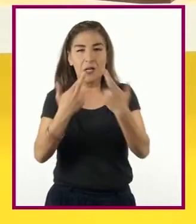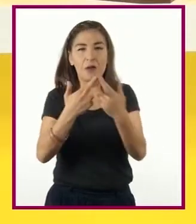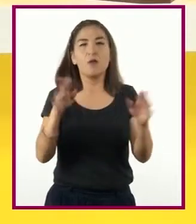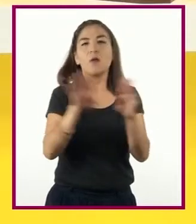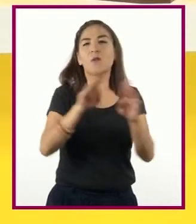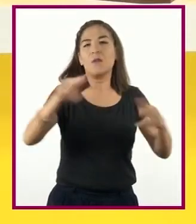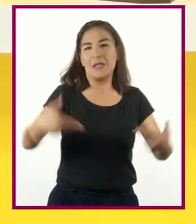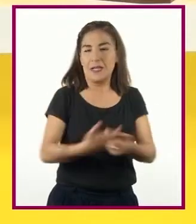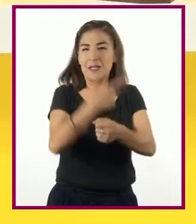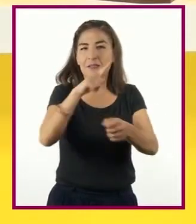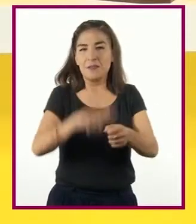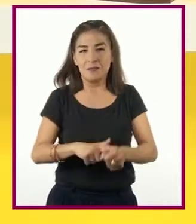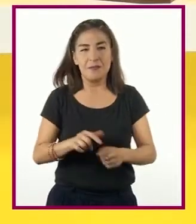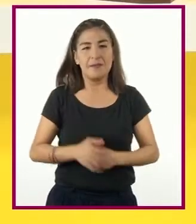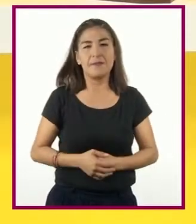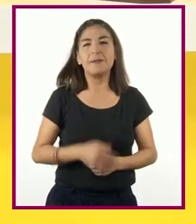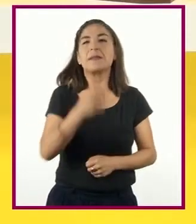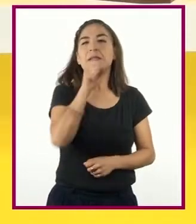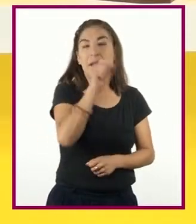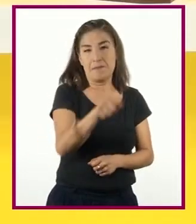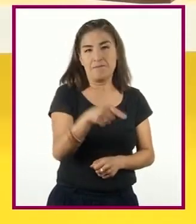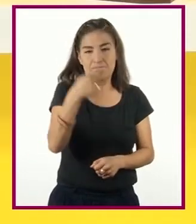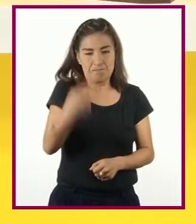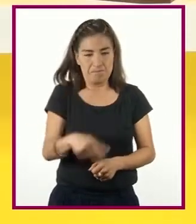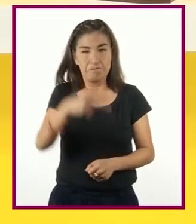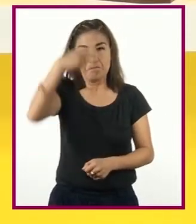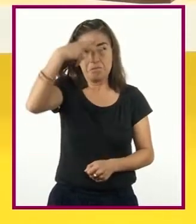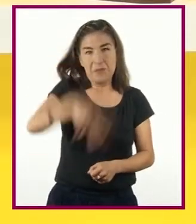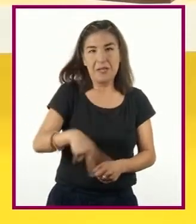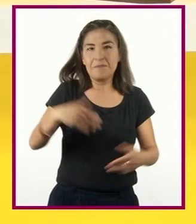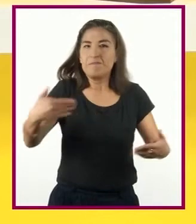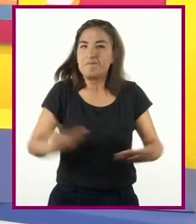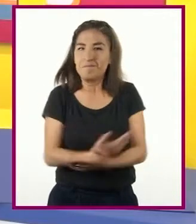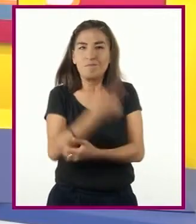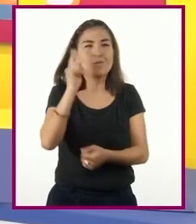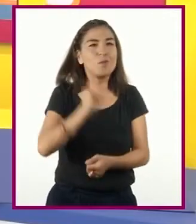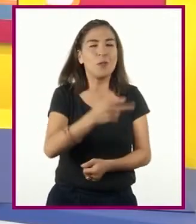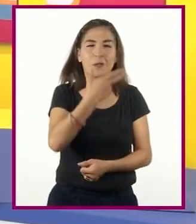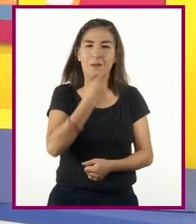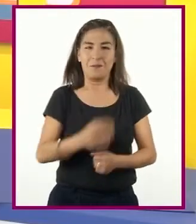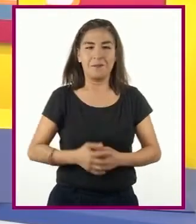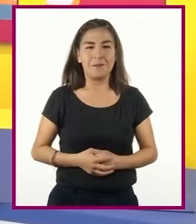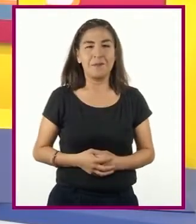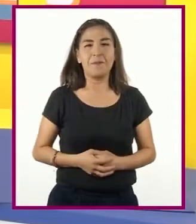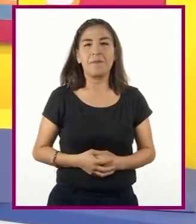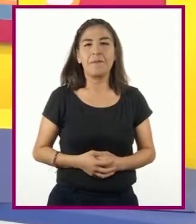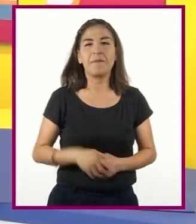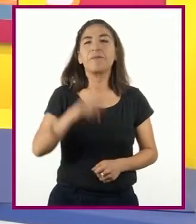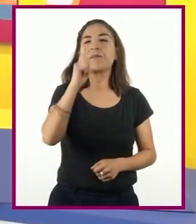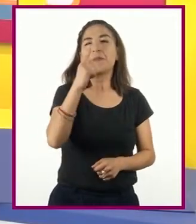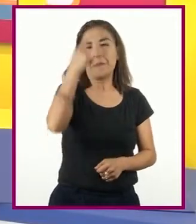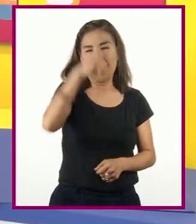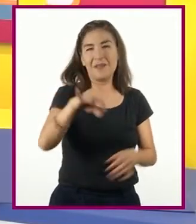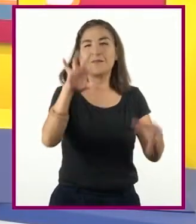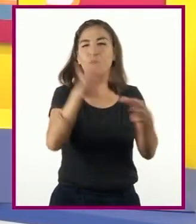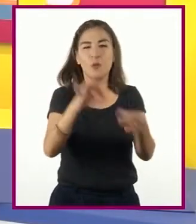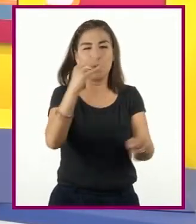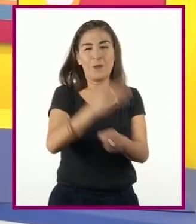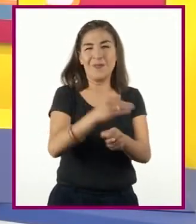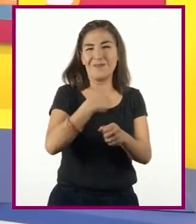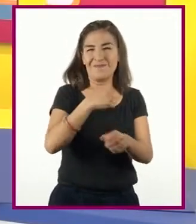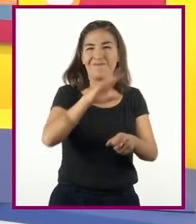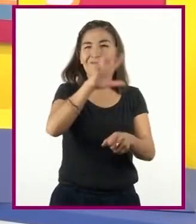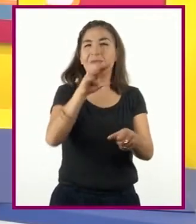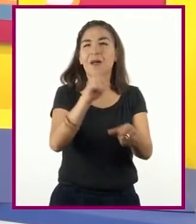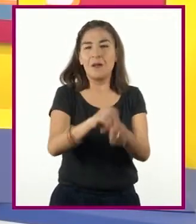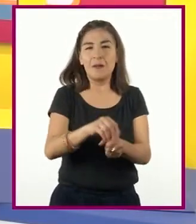identidad nacional, como el hecho de ser mexicana o mexicano. Para complementar lo que acabo de explicar,